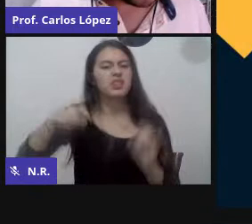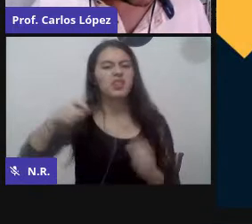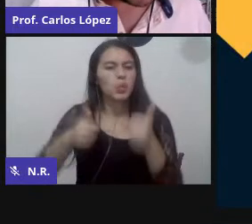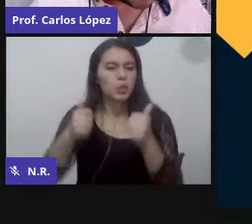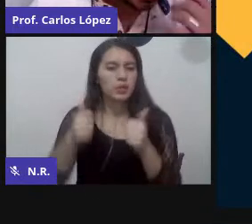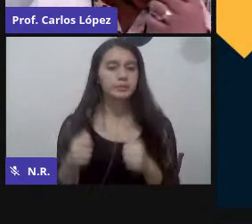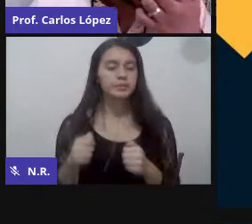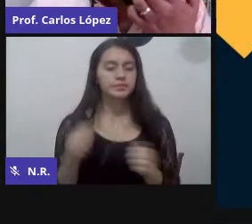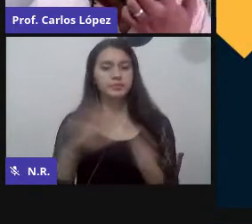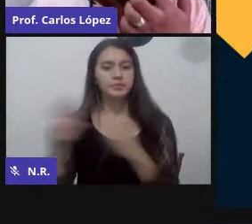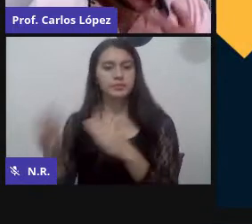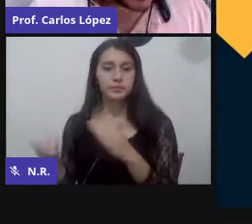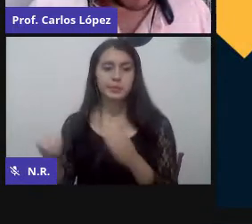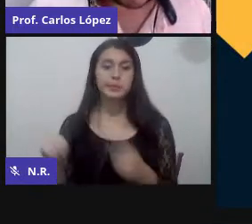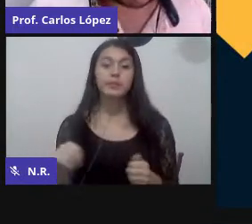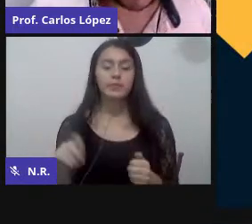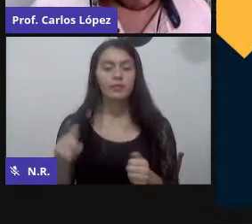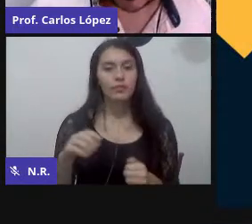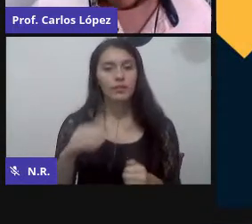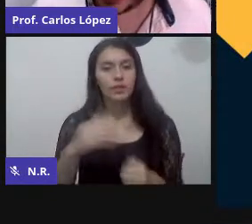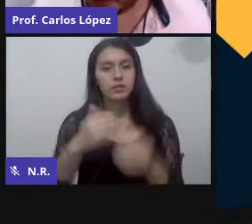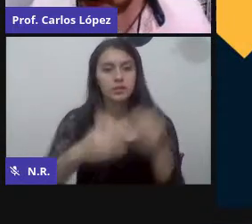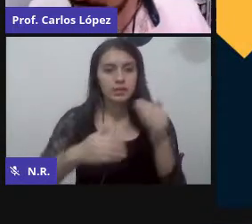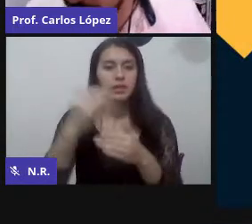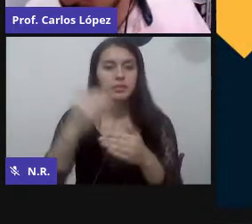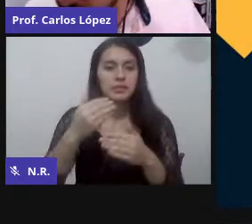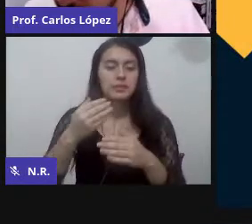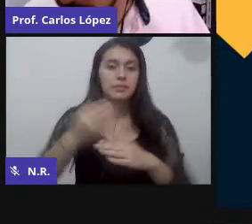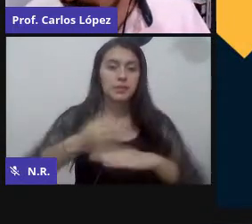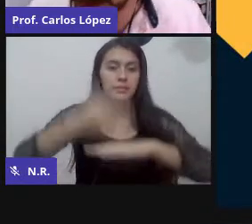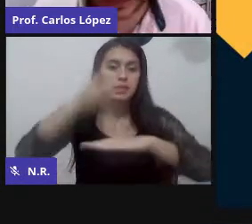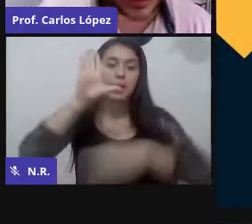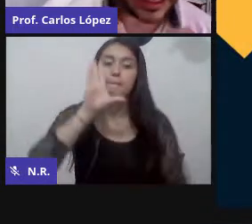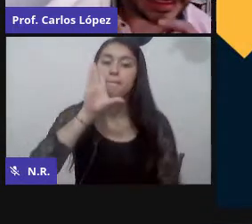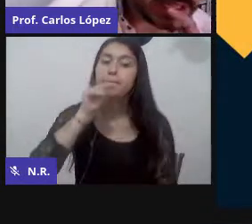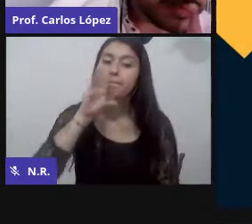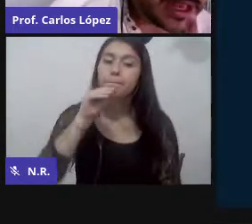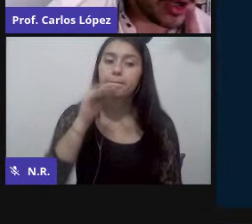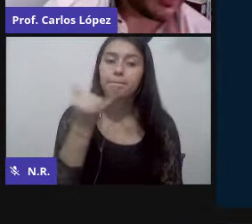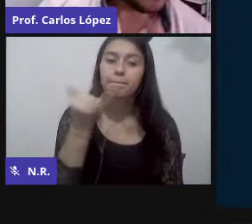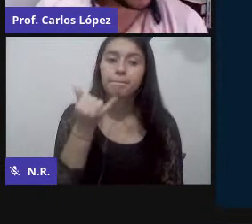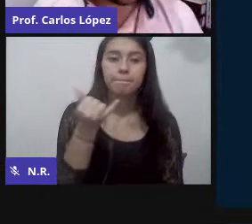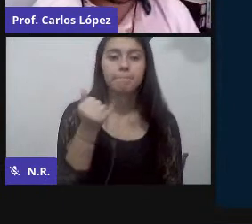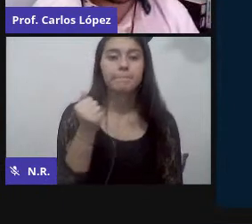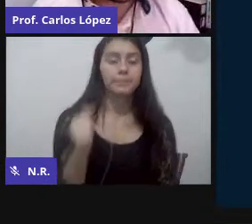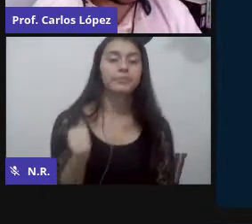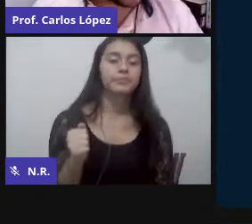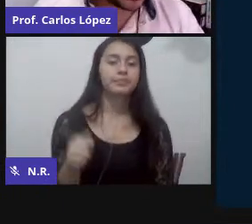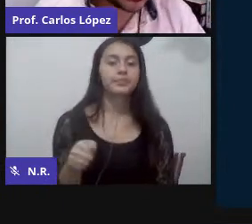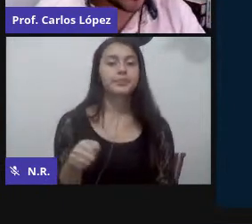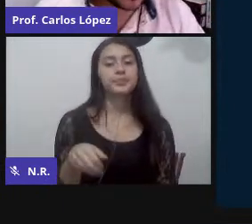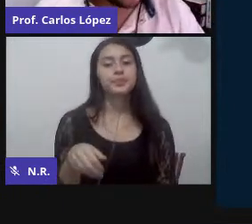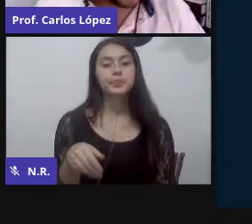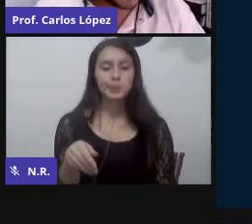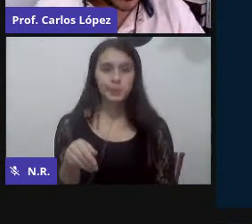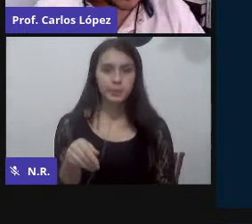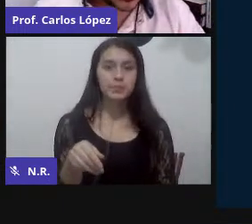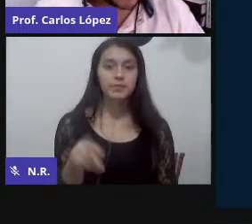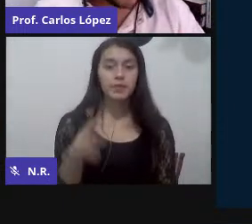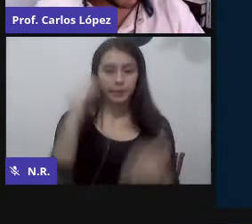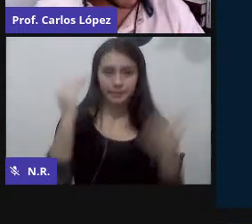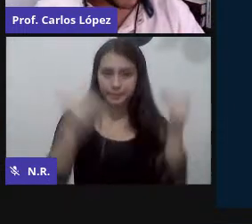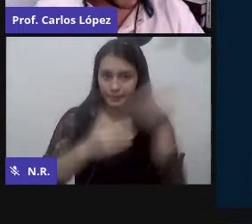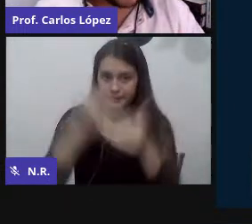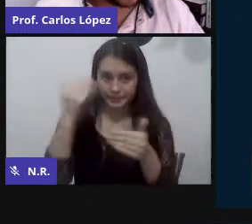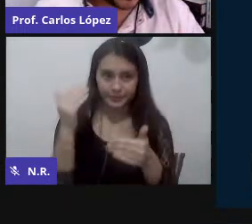con la presentación de StreamYard. Lo primero, buenas tardes, Arley. Lo primero que hay que saber es